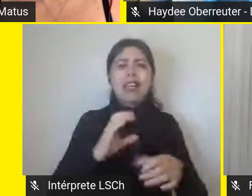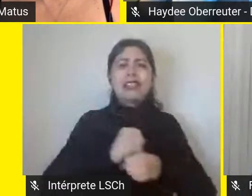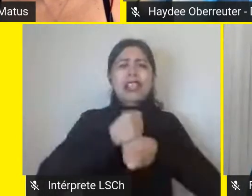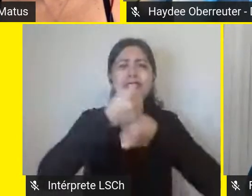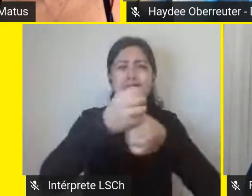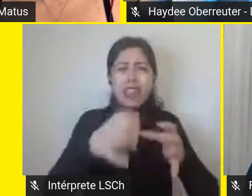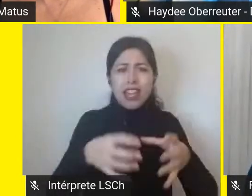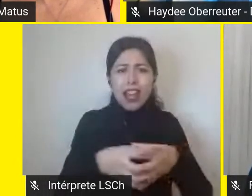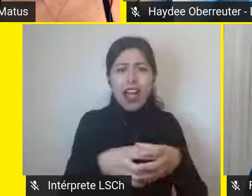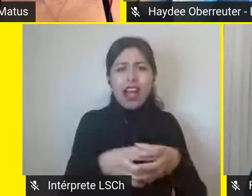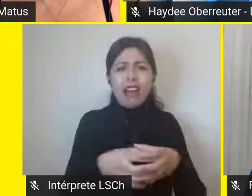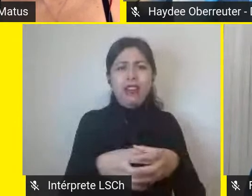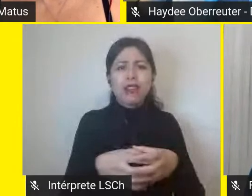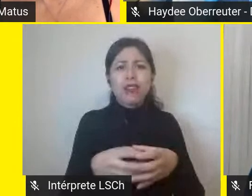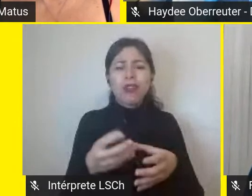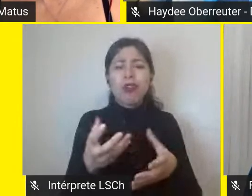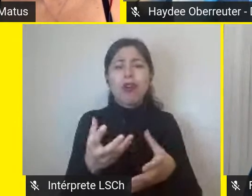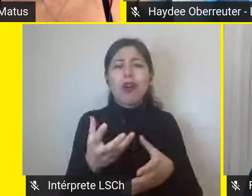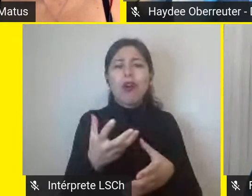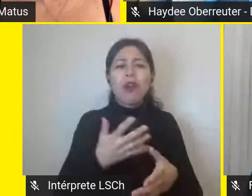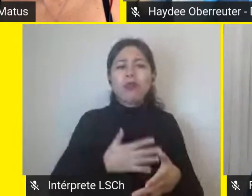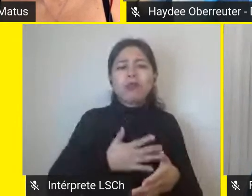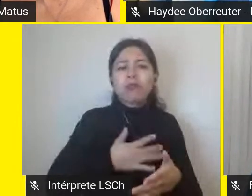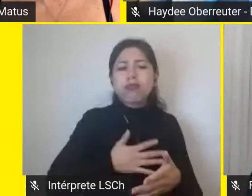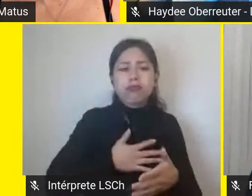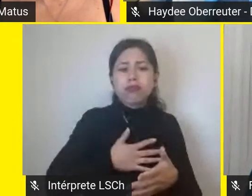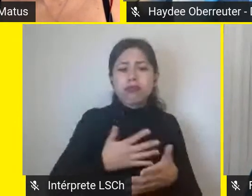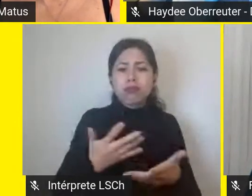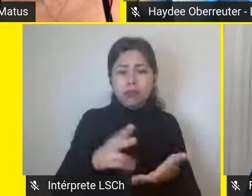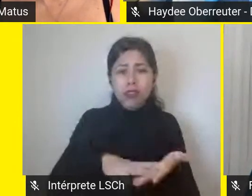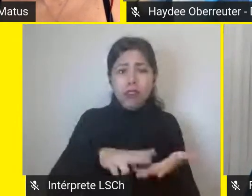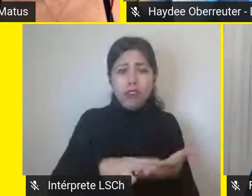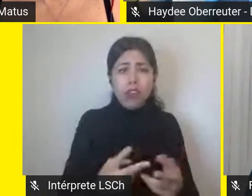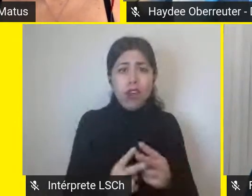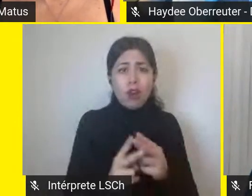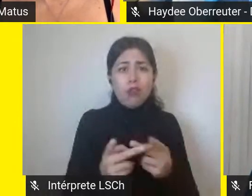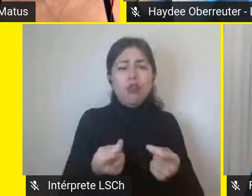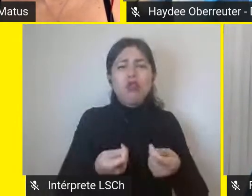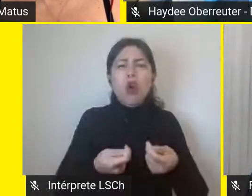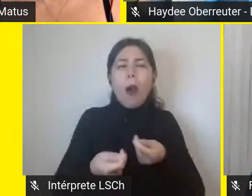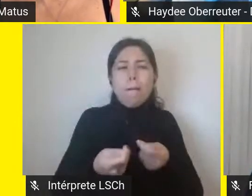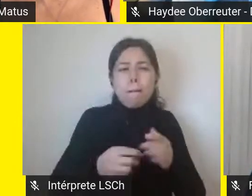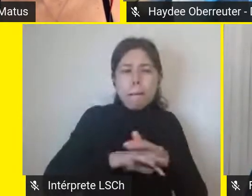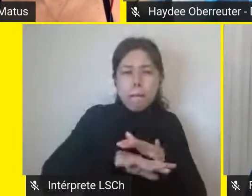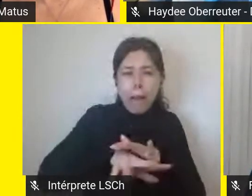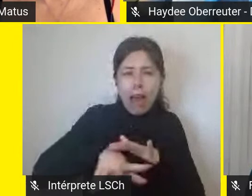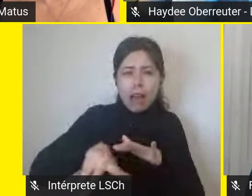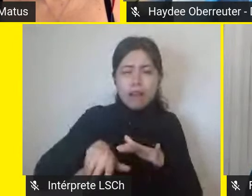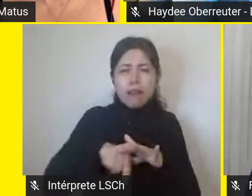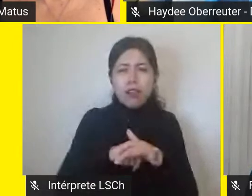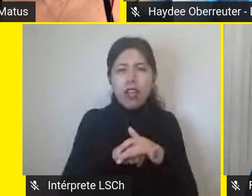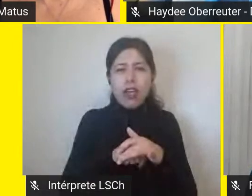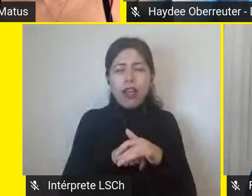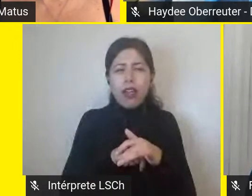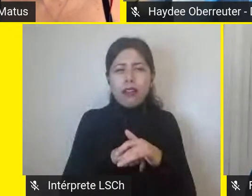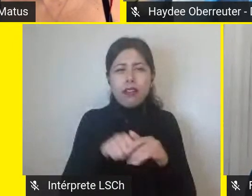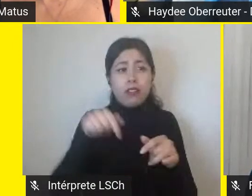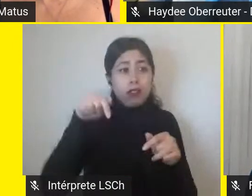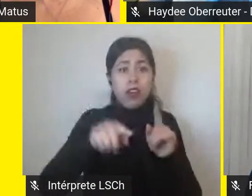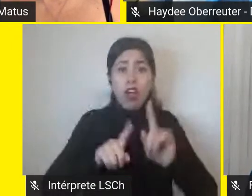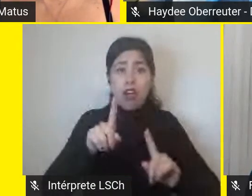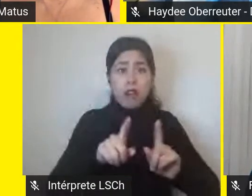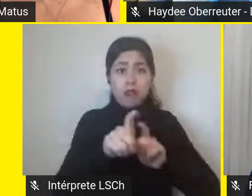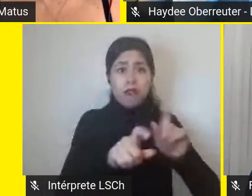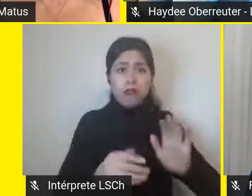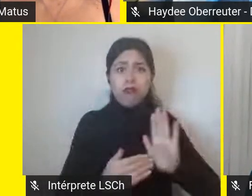conseguían, qué sé yo, verdadera construcción de mafias. Algunos de ellos hoy día son muy representativos de este gobierno